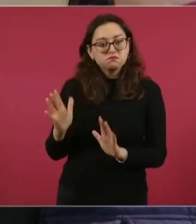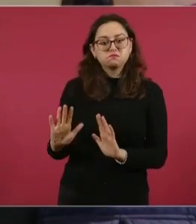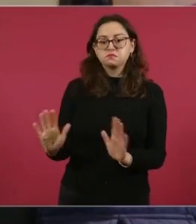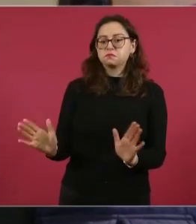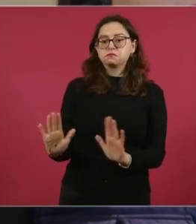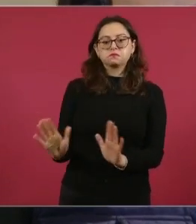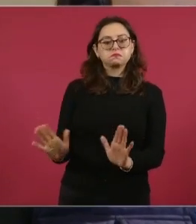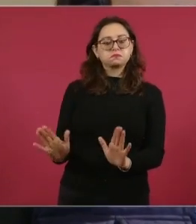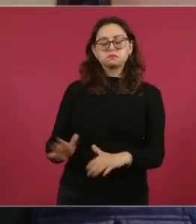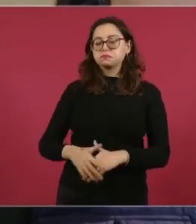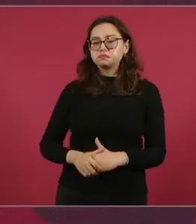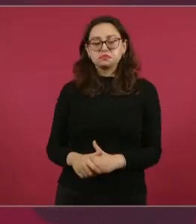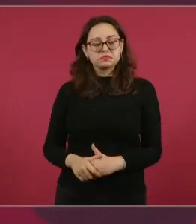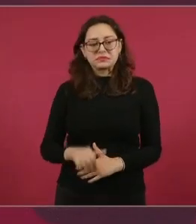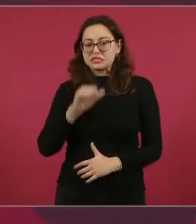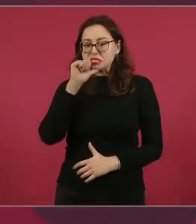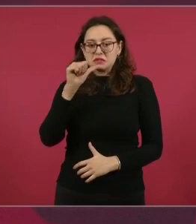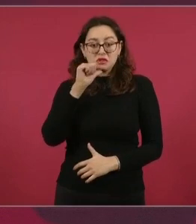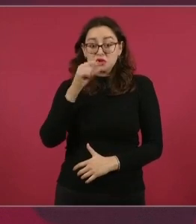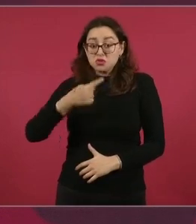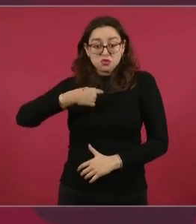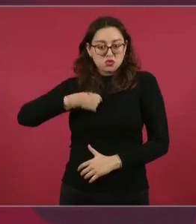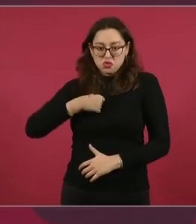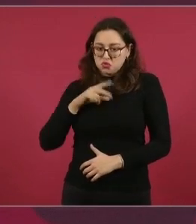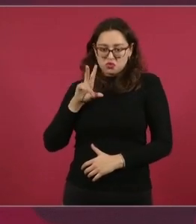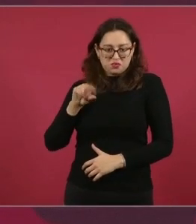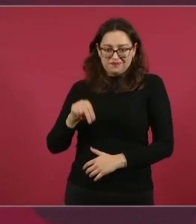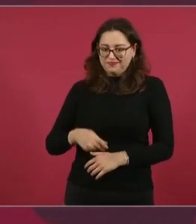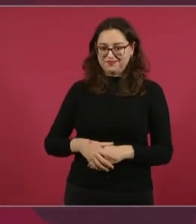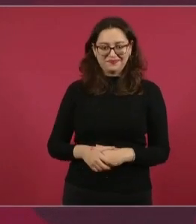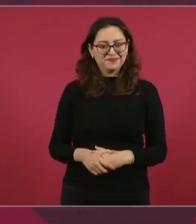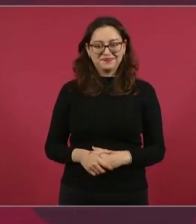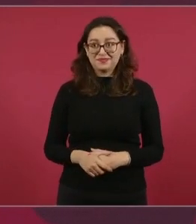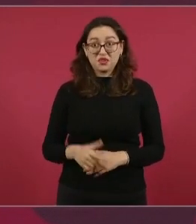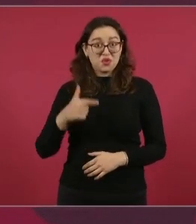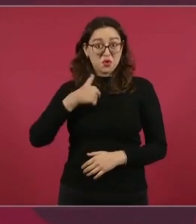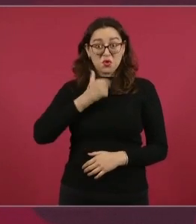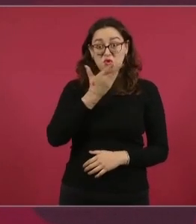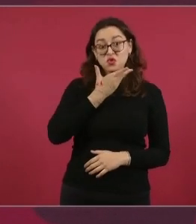yo no tengo esa costumbre.